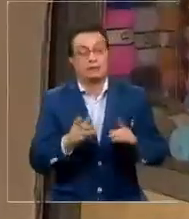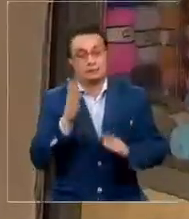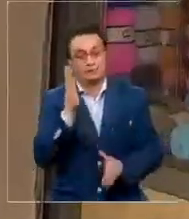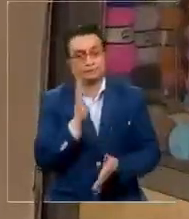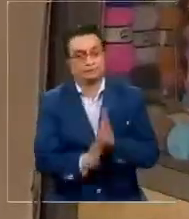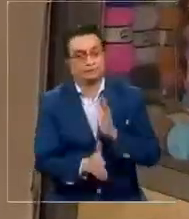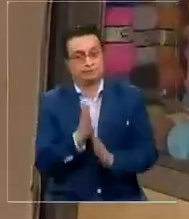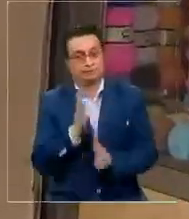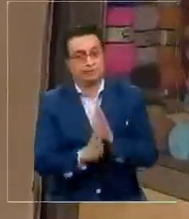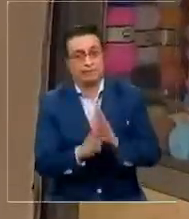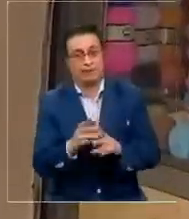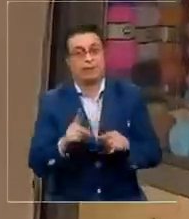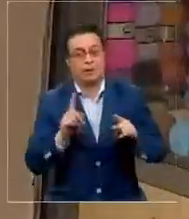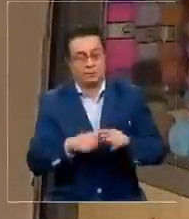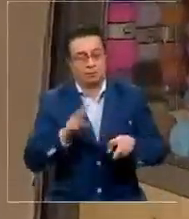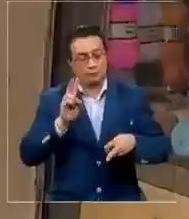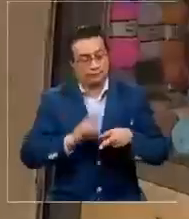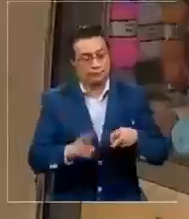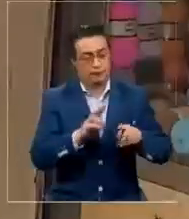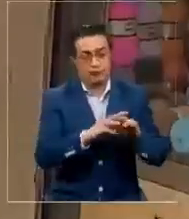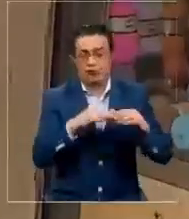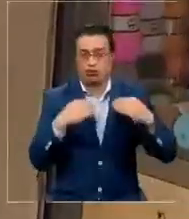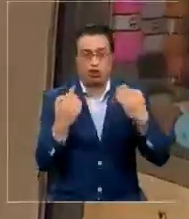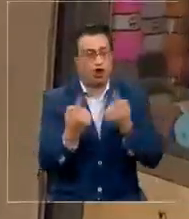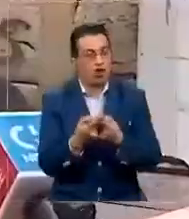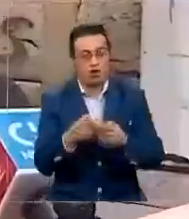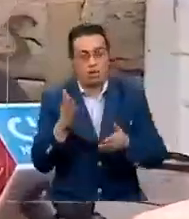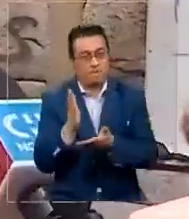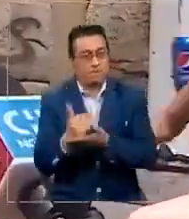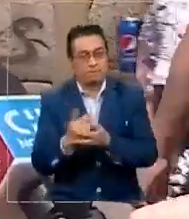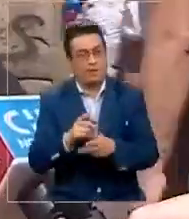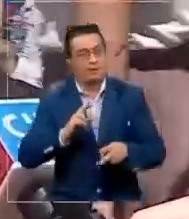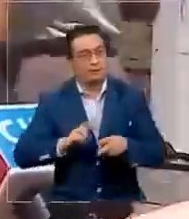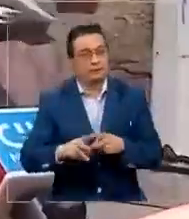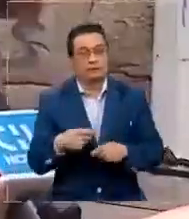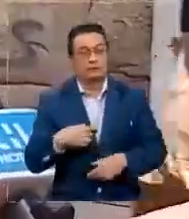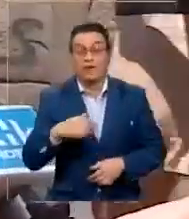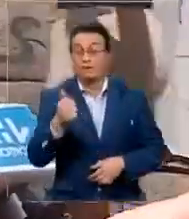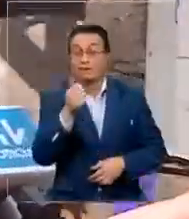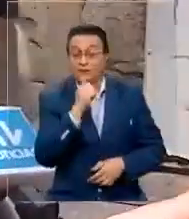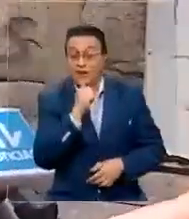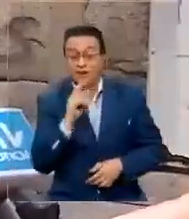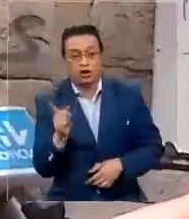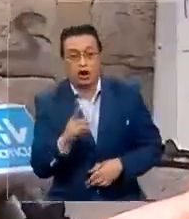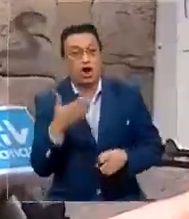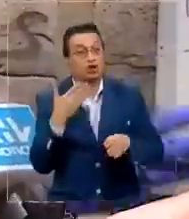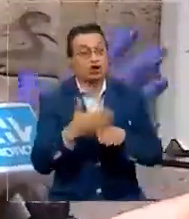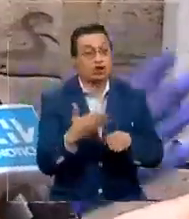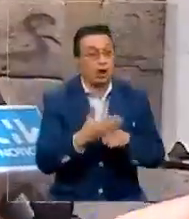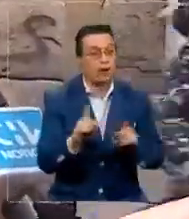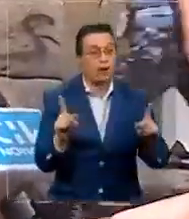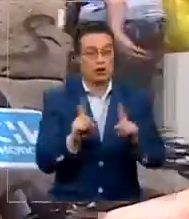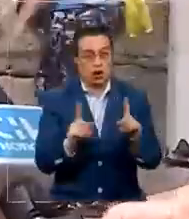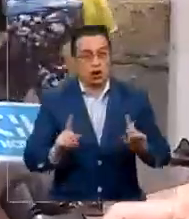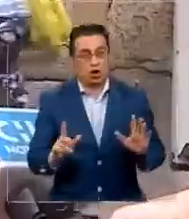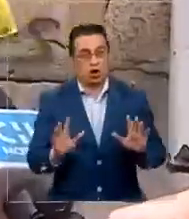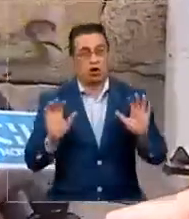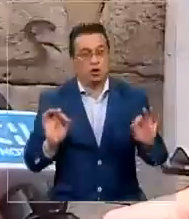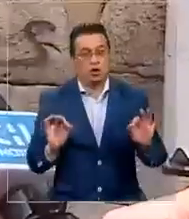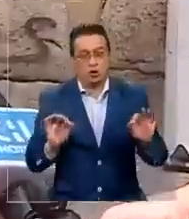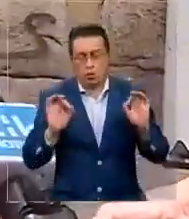rápidamente rehacer todo lo que uno había planificado. No lo faltó, pero tampoco lo sobró. Ya